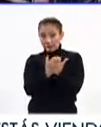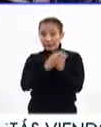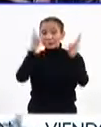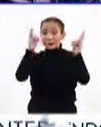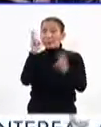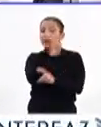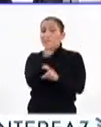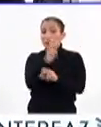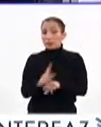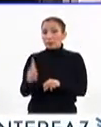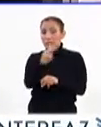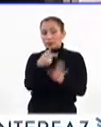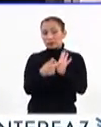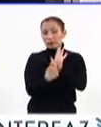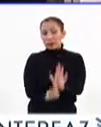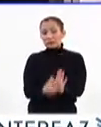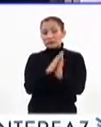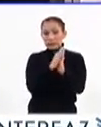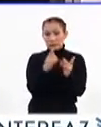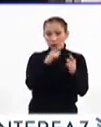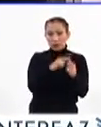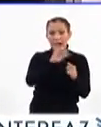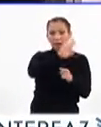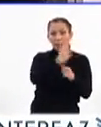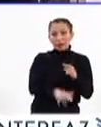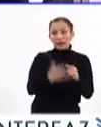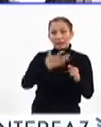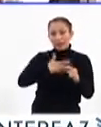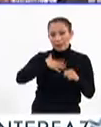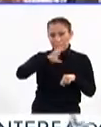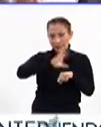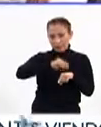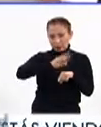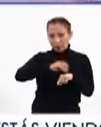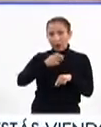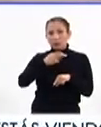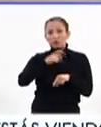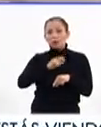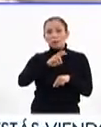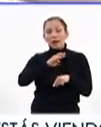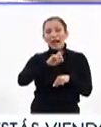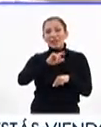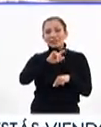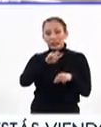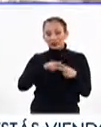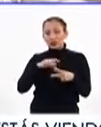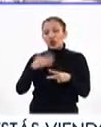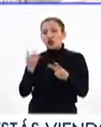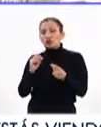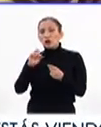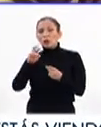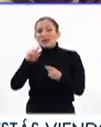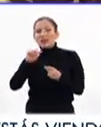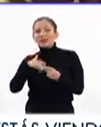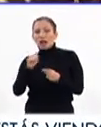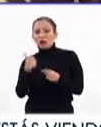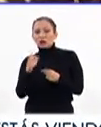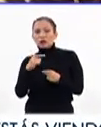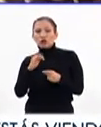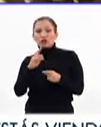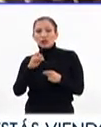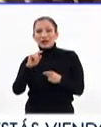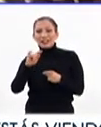Vientos del Pueblo, se presentarán los libros La muerte tiene permiso de Edmundo Valadez, Los convidados de agosto de